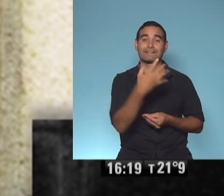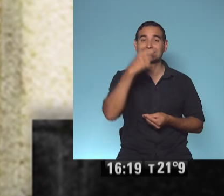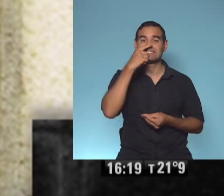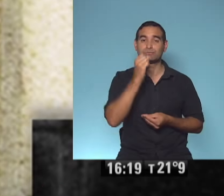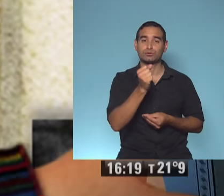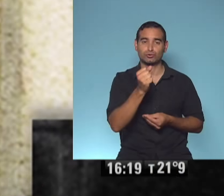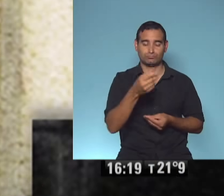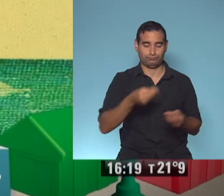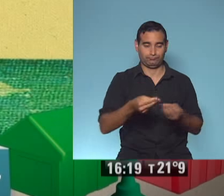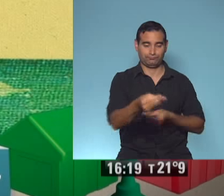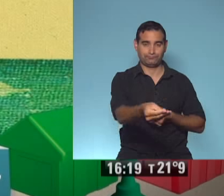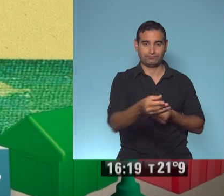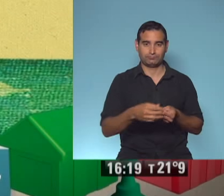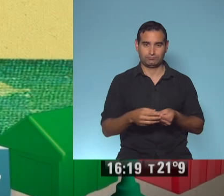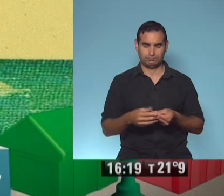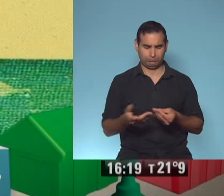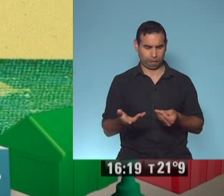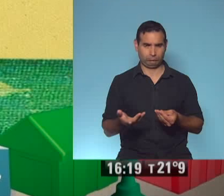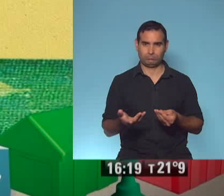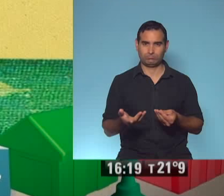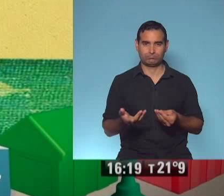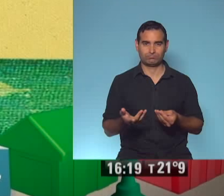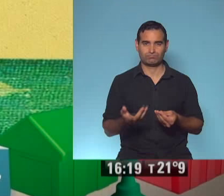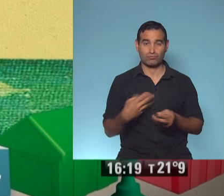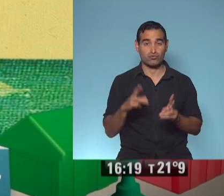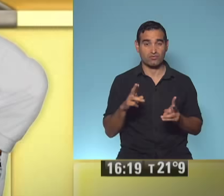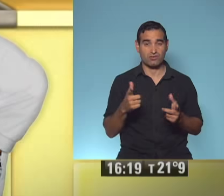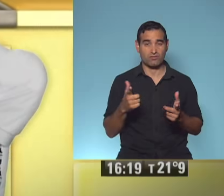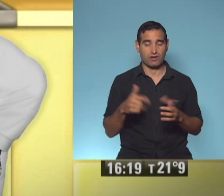vuelta. ¡Hoy no tengo suerte!